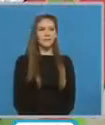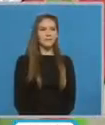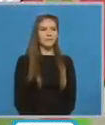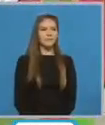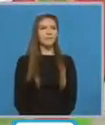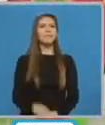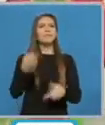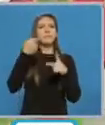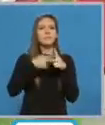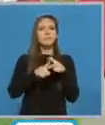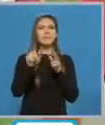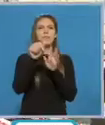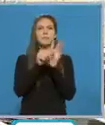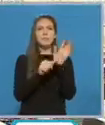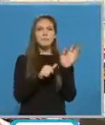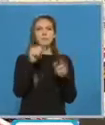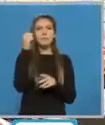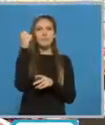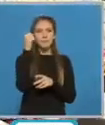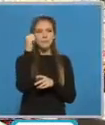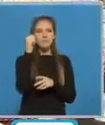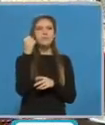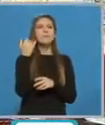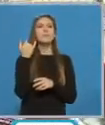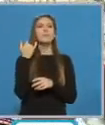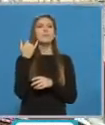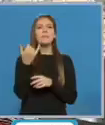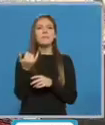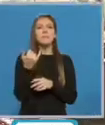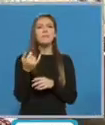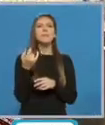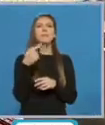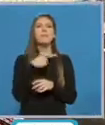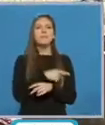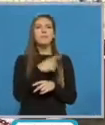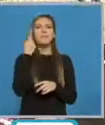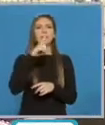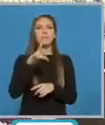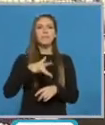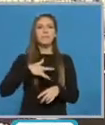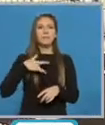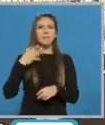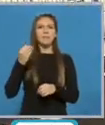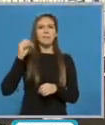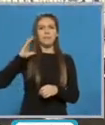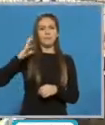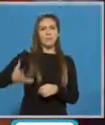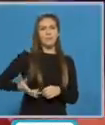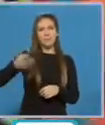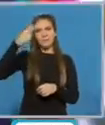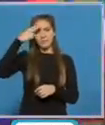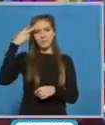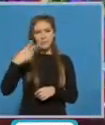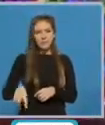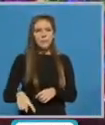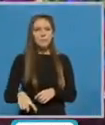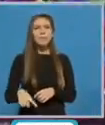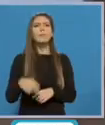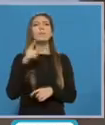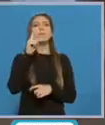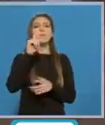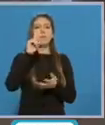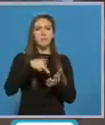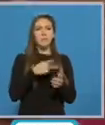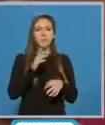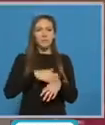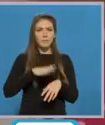Iniciamos el mes patrio y aquí en Tu Ciudad Es te damos todas las opciones para sentirte muy orgulloso de ser mexicano. Una vez más, la